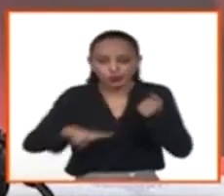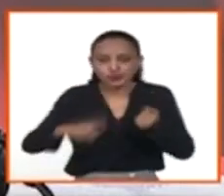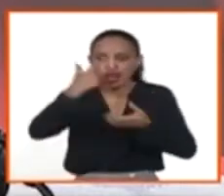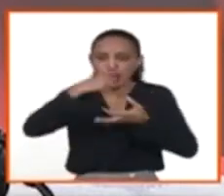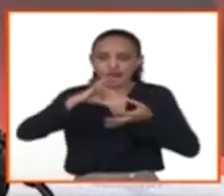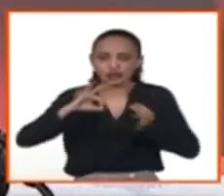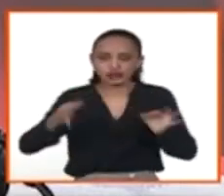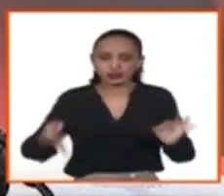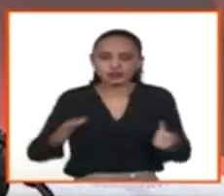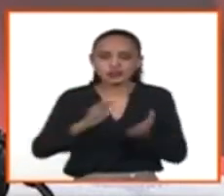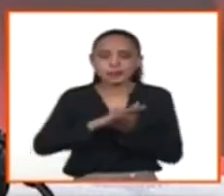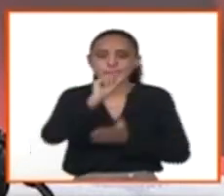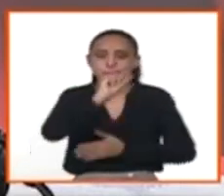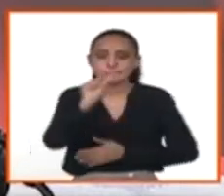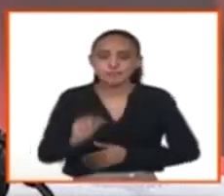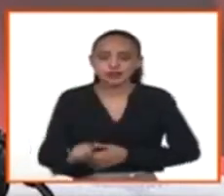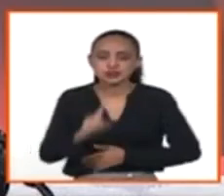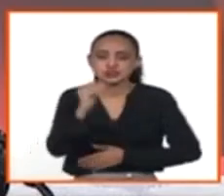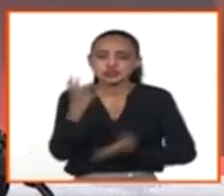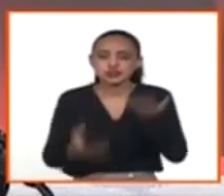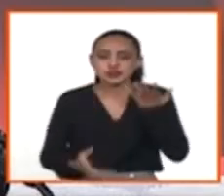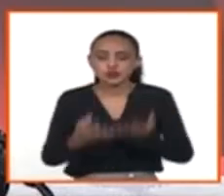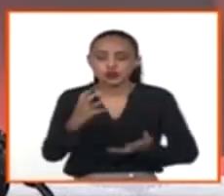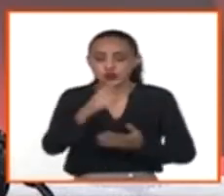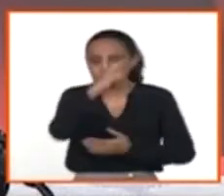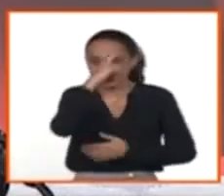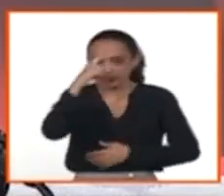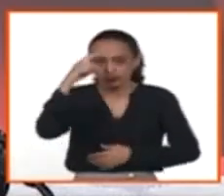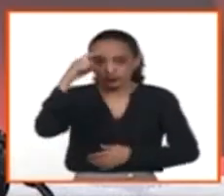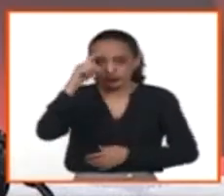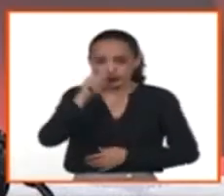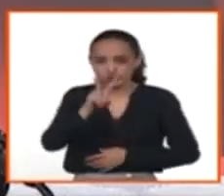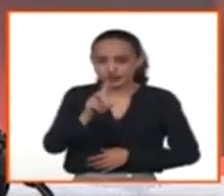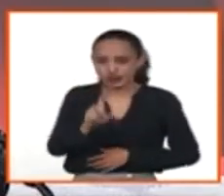Mayabeque, Cienfuegos, Santi Espíritus y Villa Clara. Alrededor de